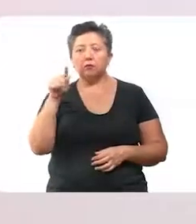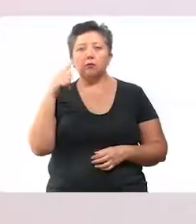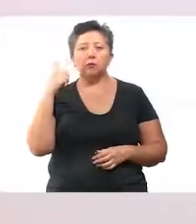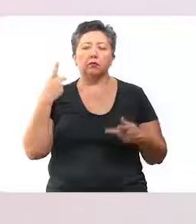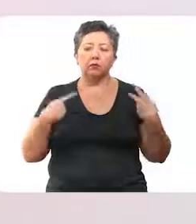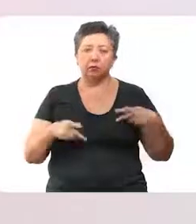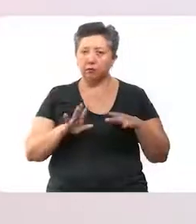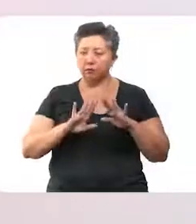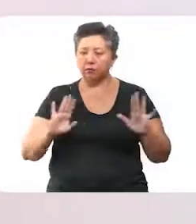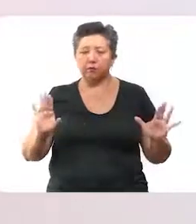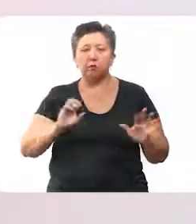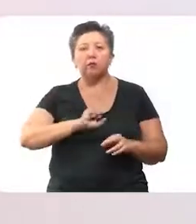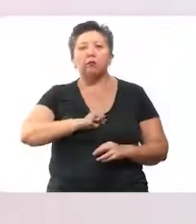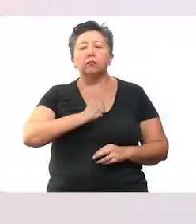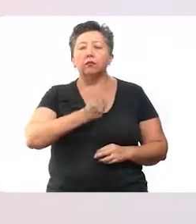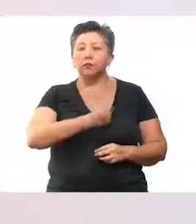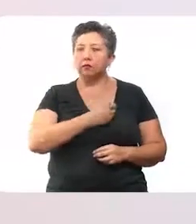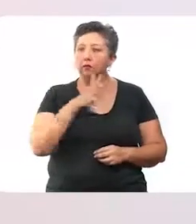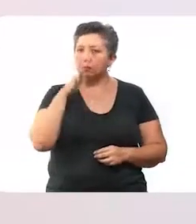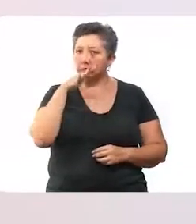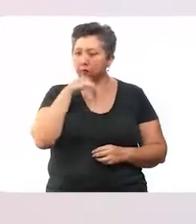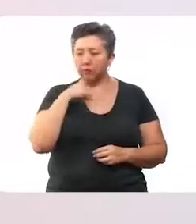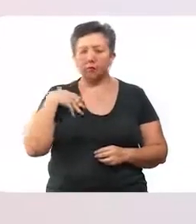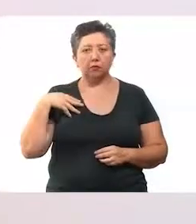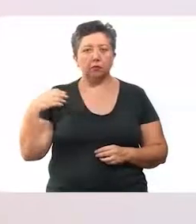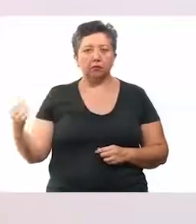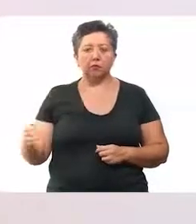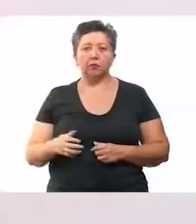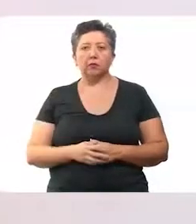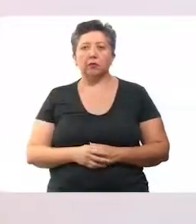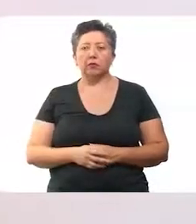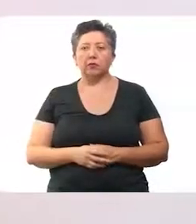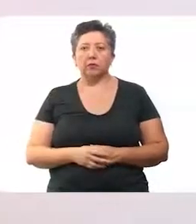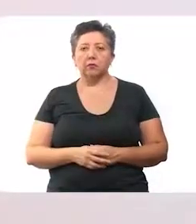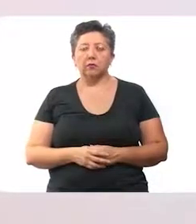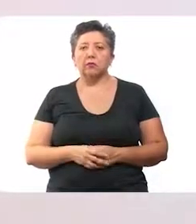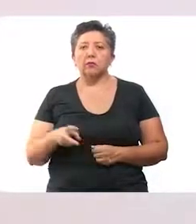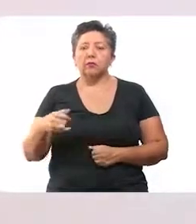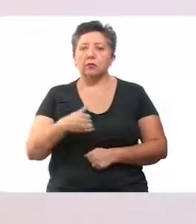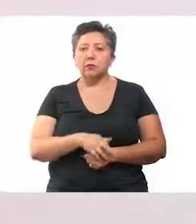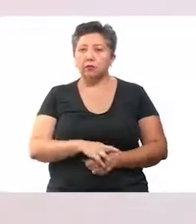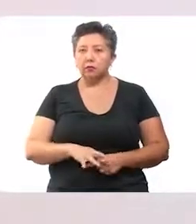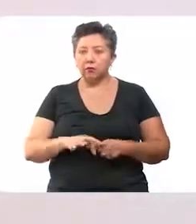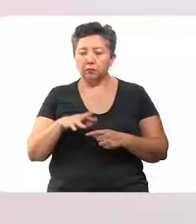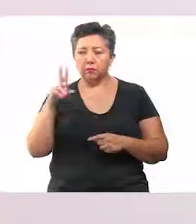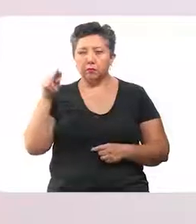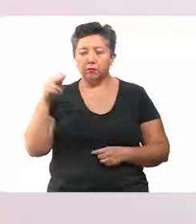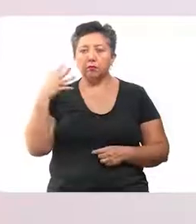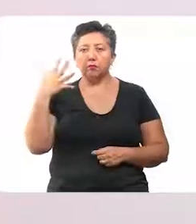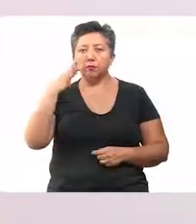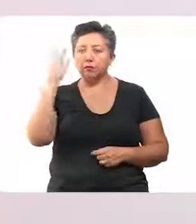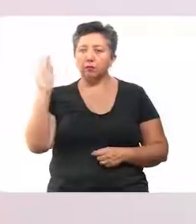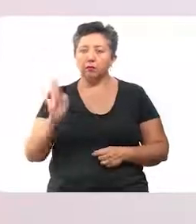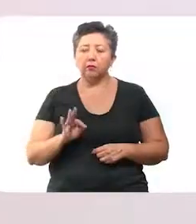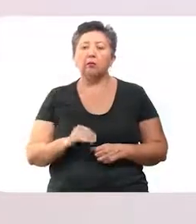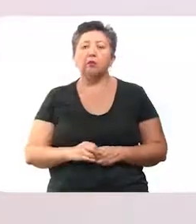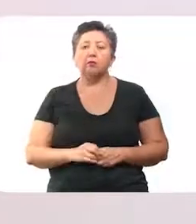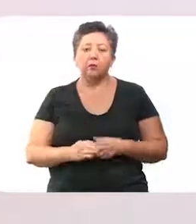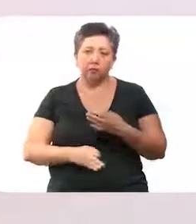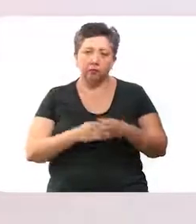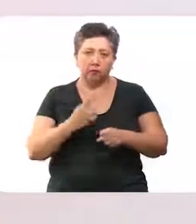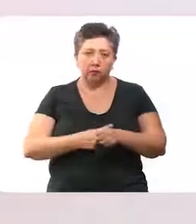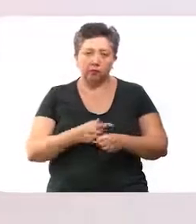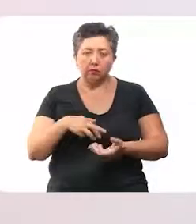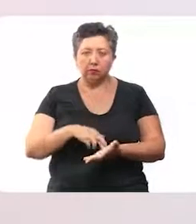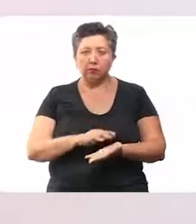46.271 pacientes ya se recuperaron, no presentan síntomas ni pueden contagiar. Esta cifra representa el 85% del